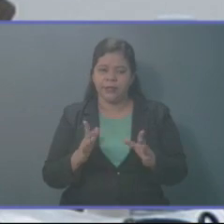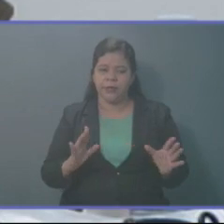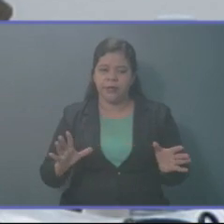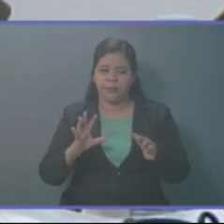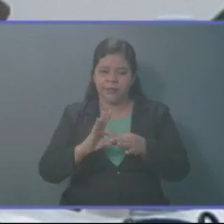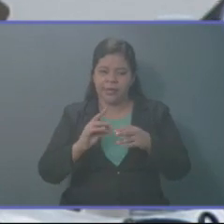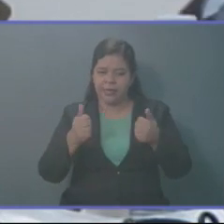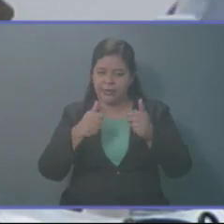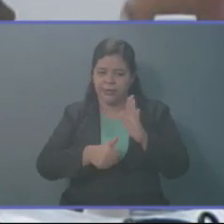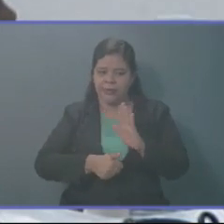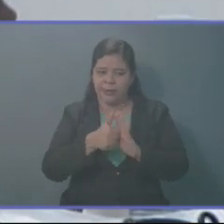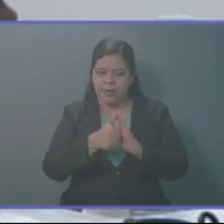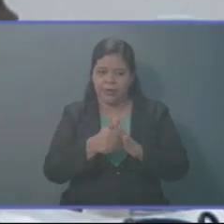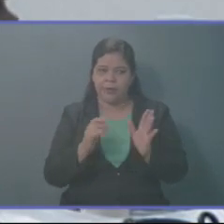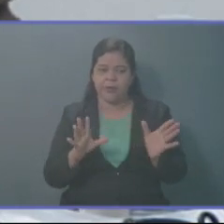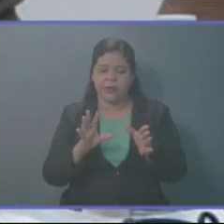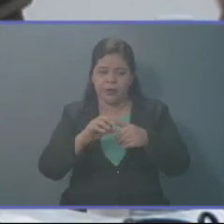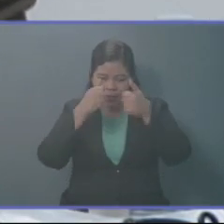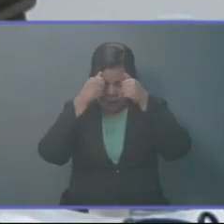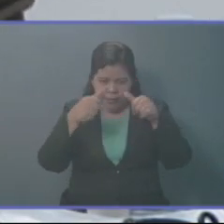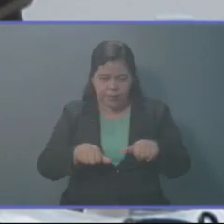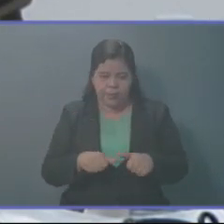qué alegría estar solo préstamos,